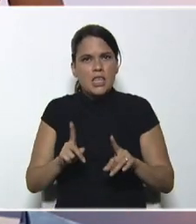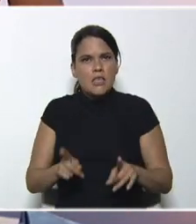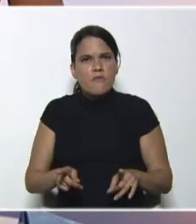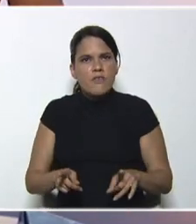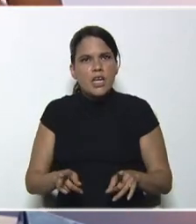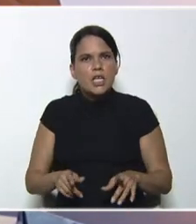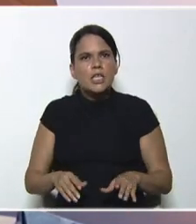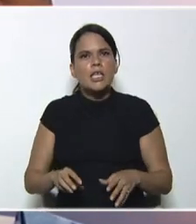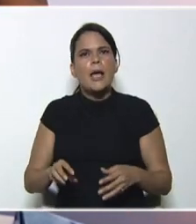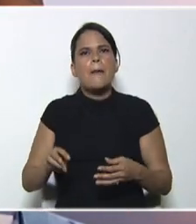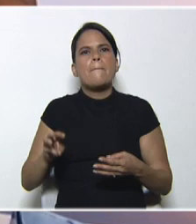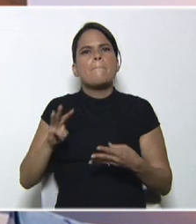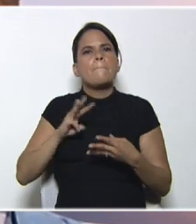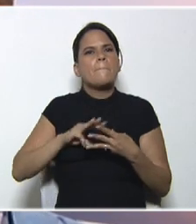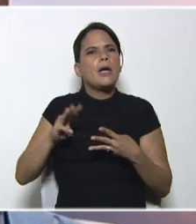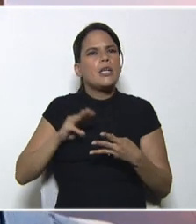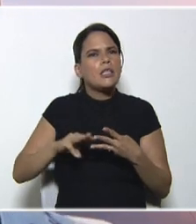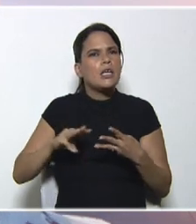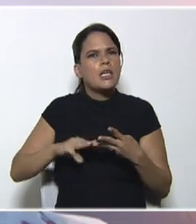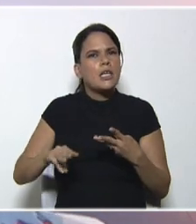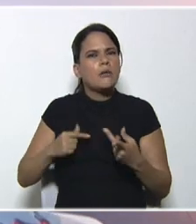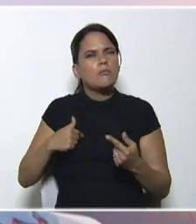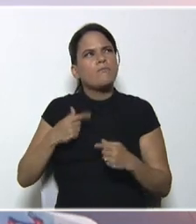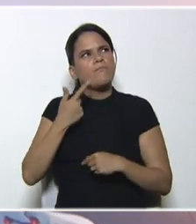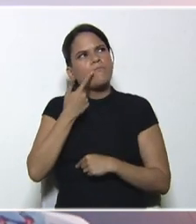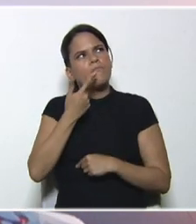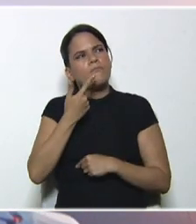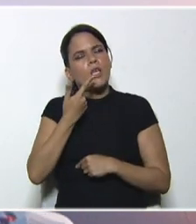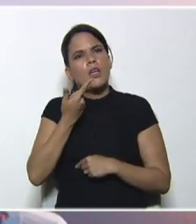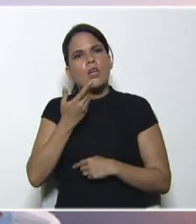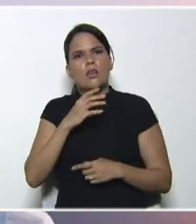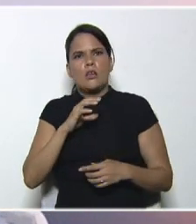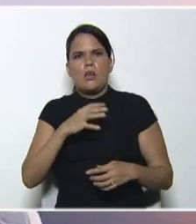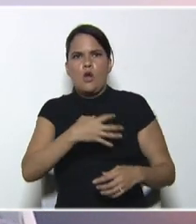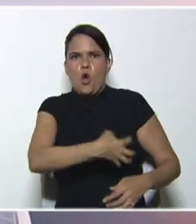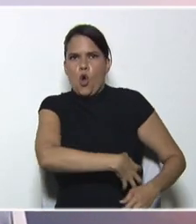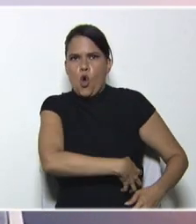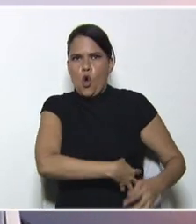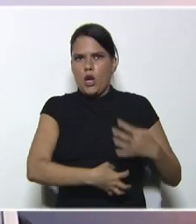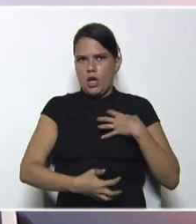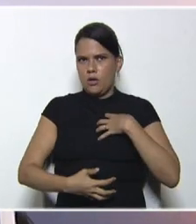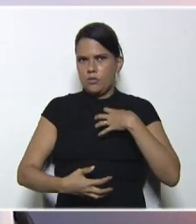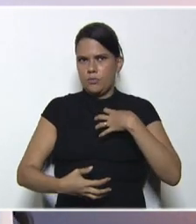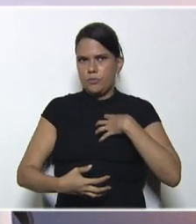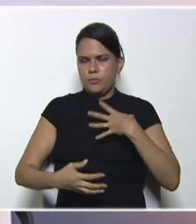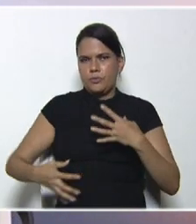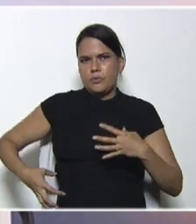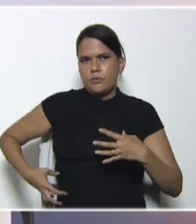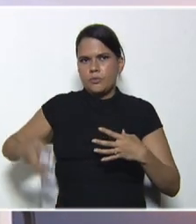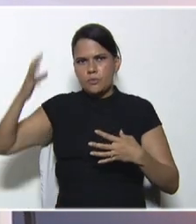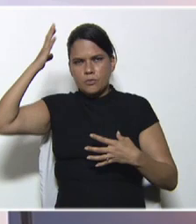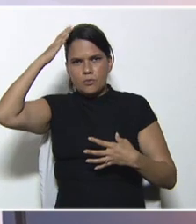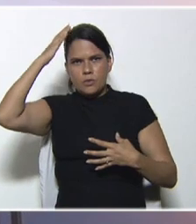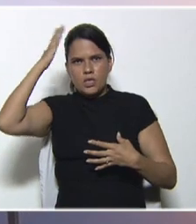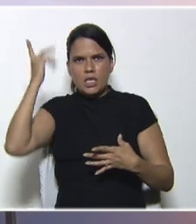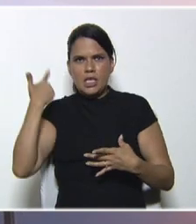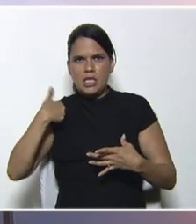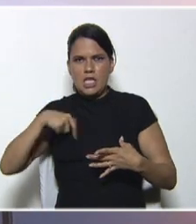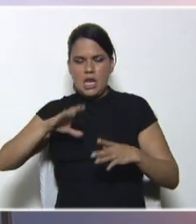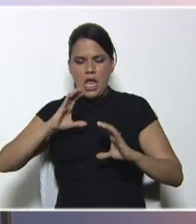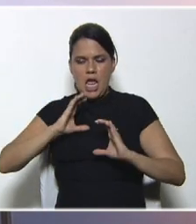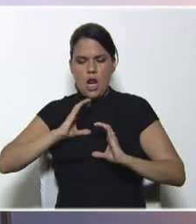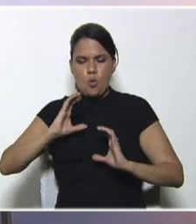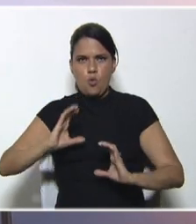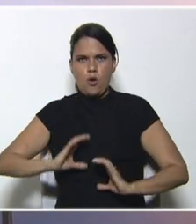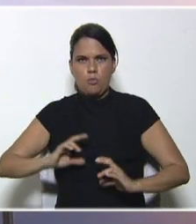o por decirlo así, órganos que componen el cuerpo humano, tienen su